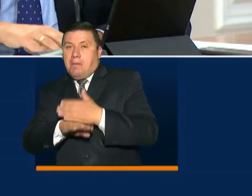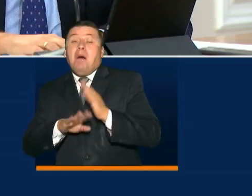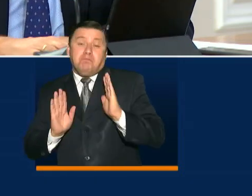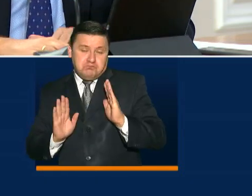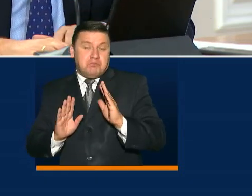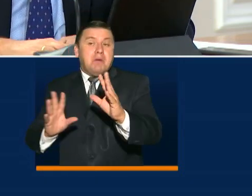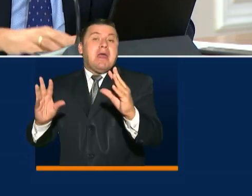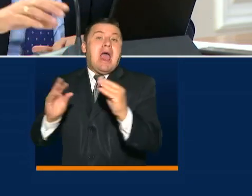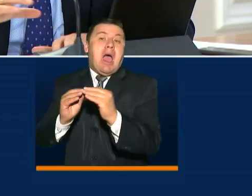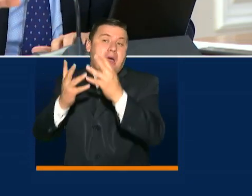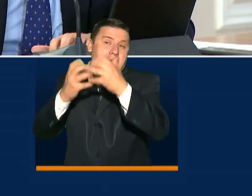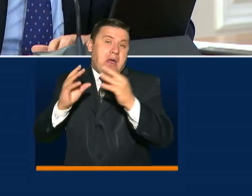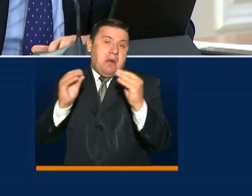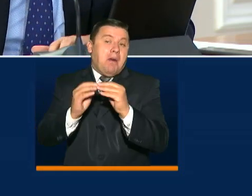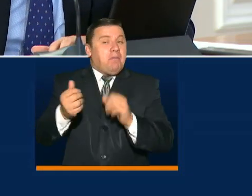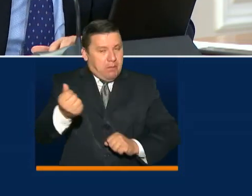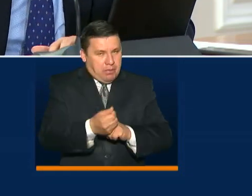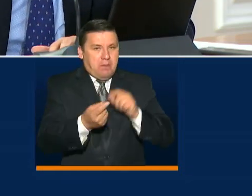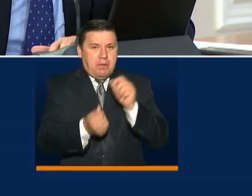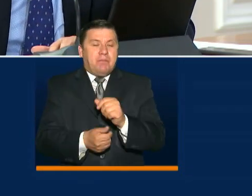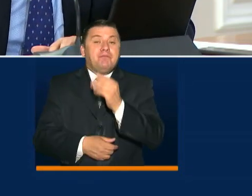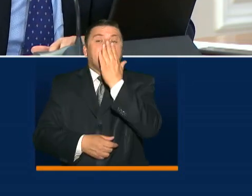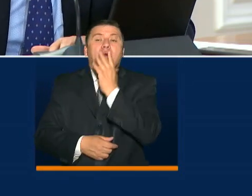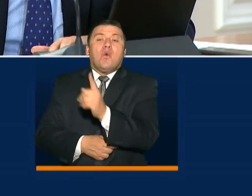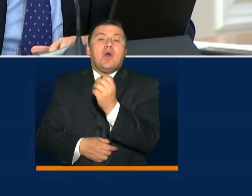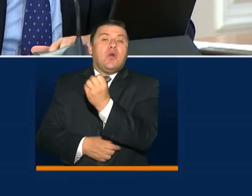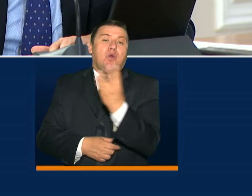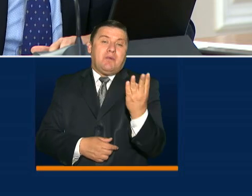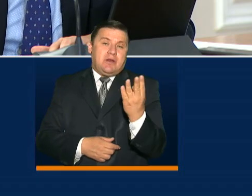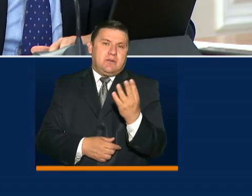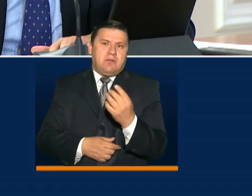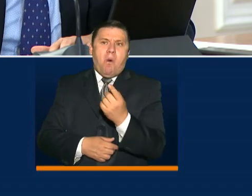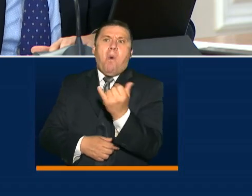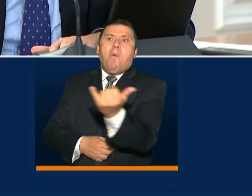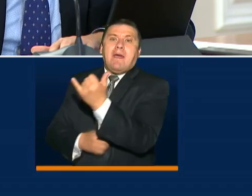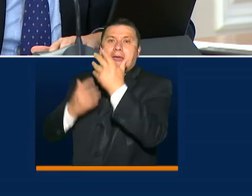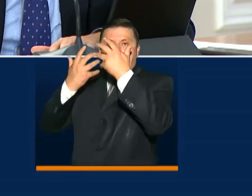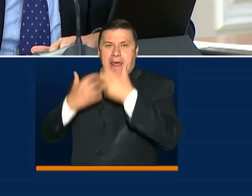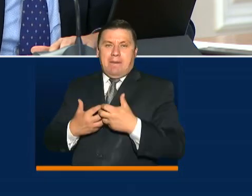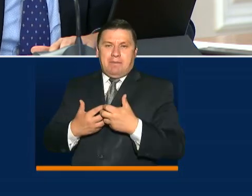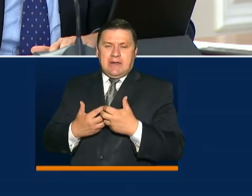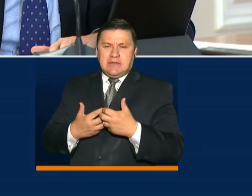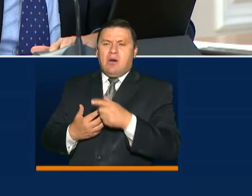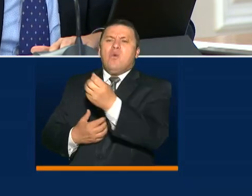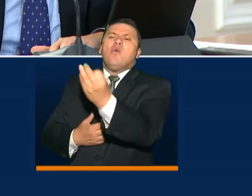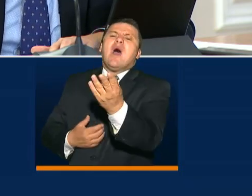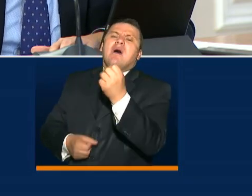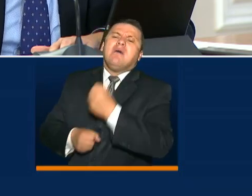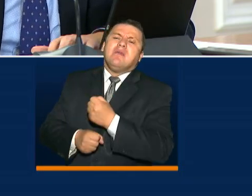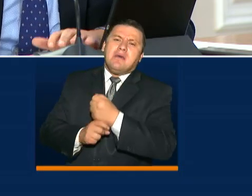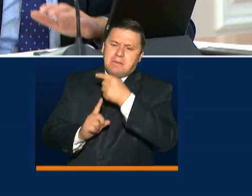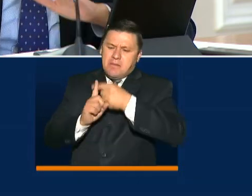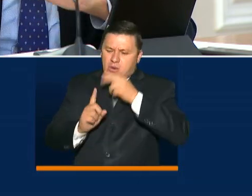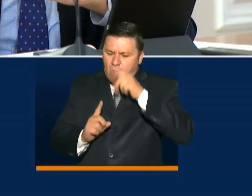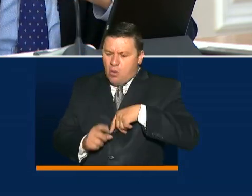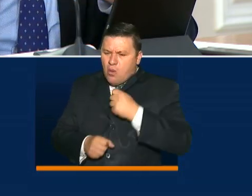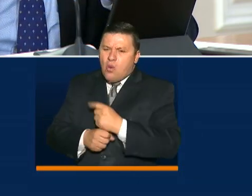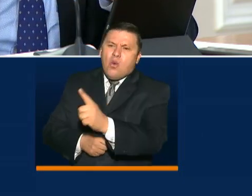Otra situación que debemos tener en cuenta es el número de trabajadores que existen en la nómina del mes de junio.